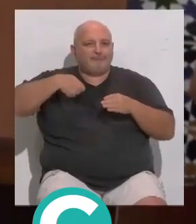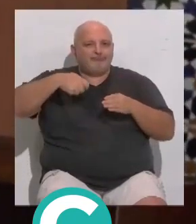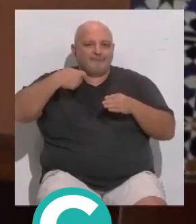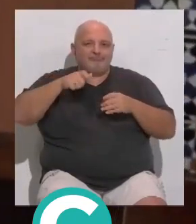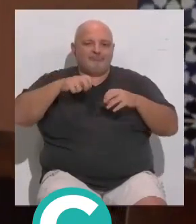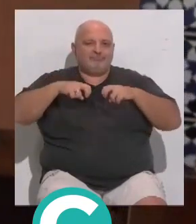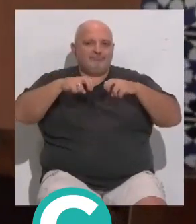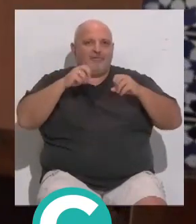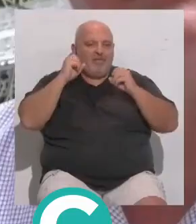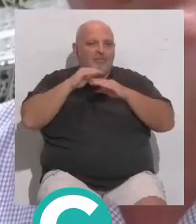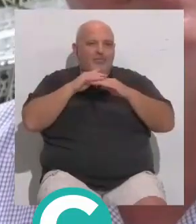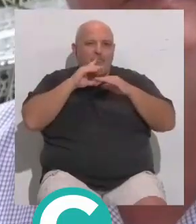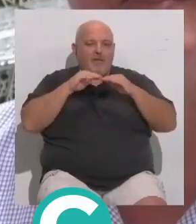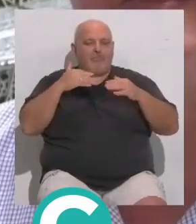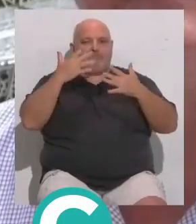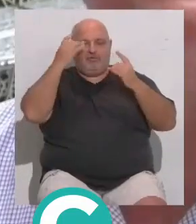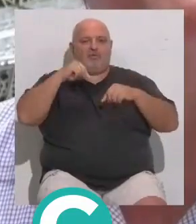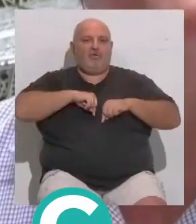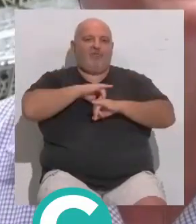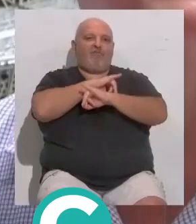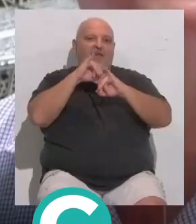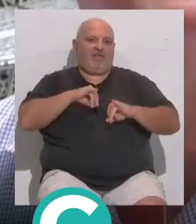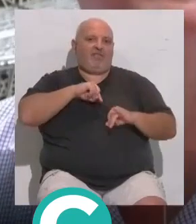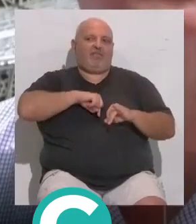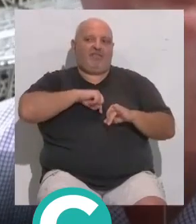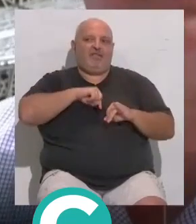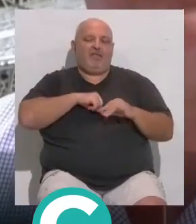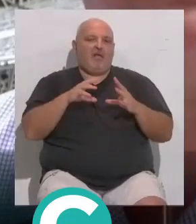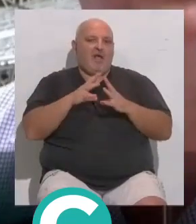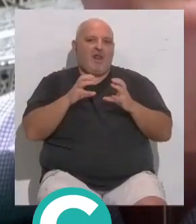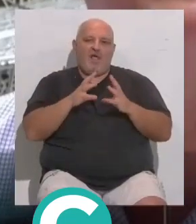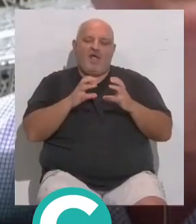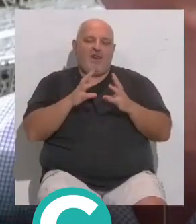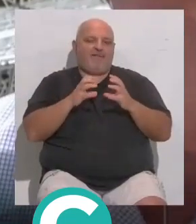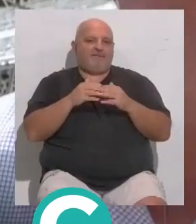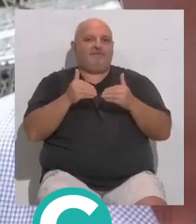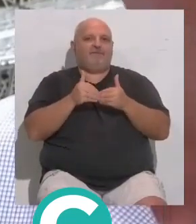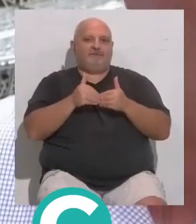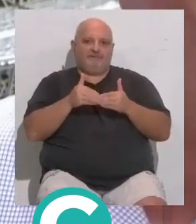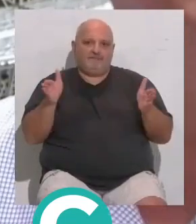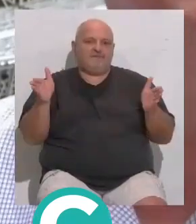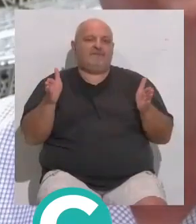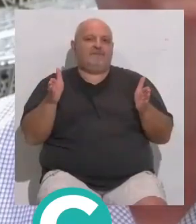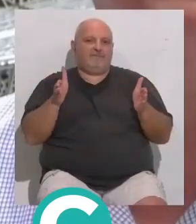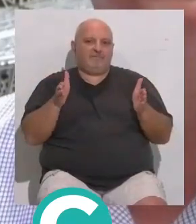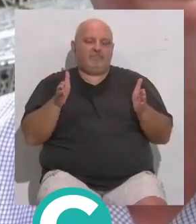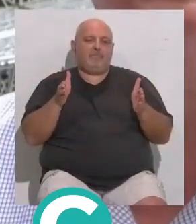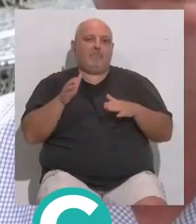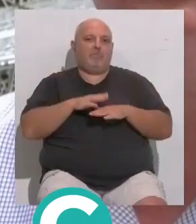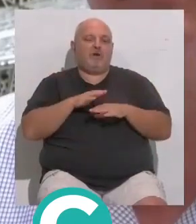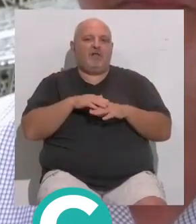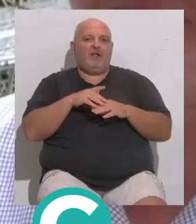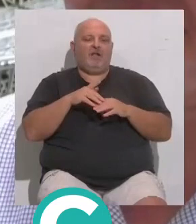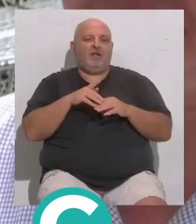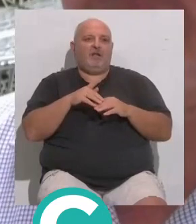en el salón comedor. Hoy estamos felices porque teníamos muchísimas ganas que el comedor se abriera, porque